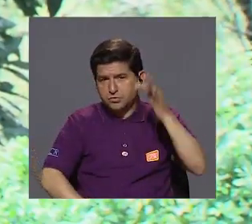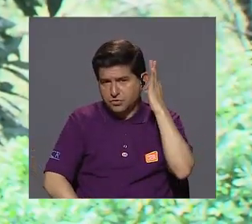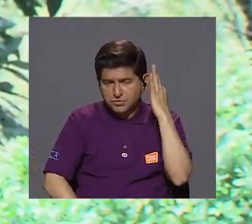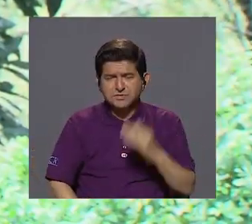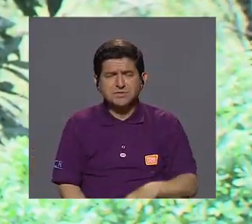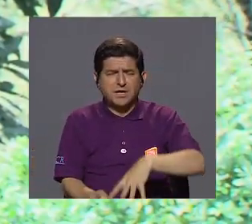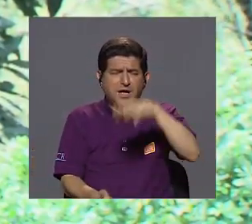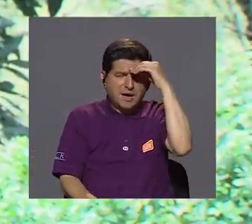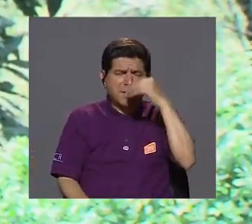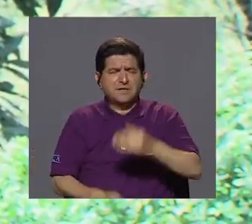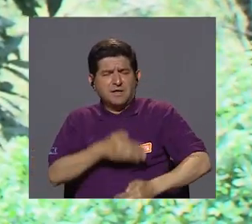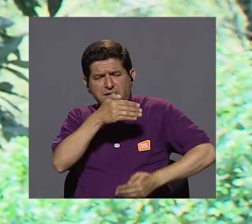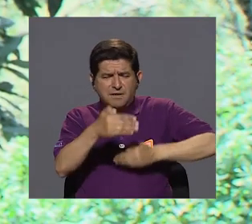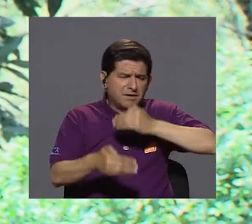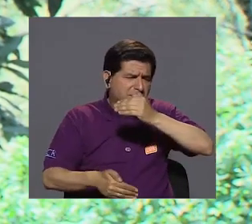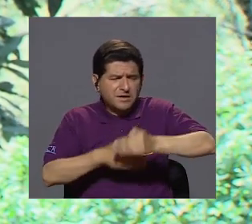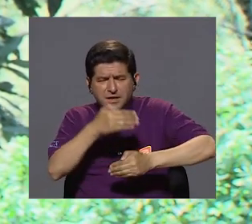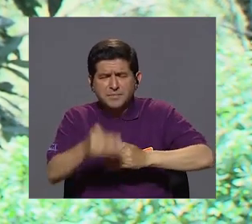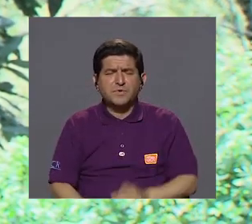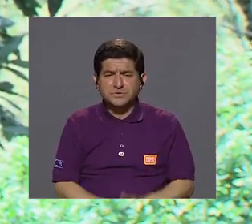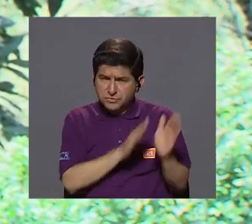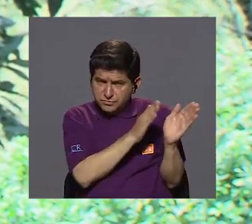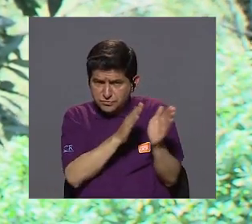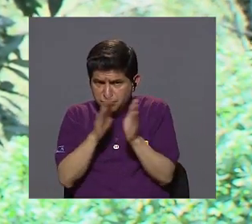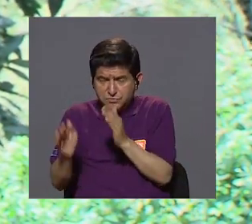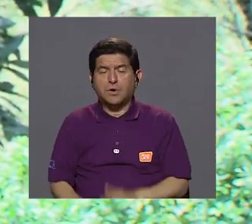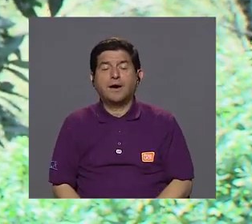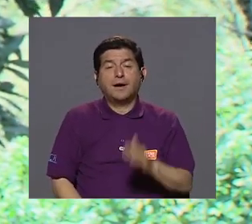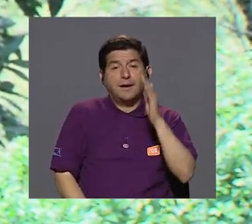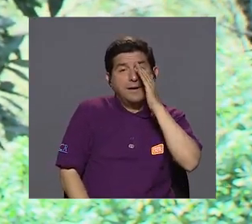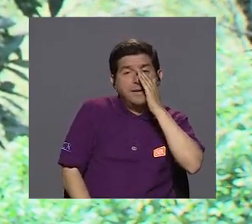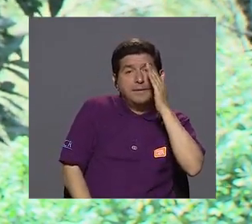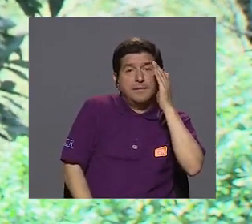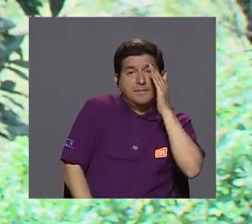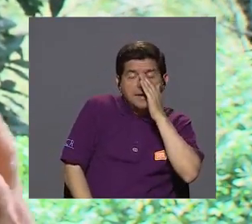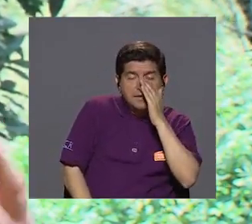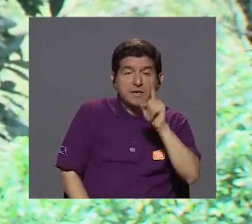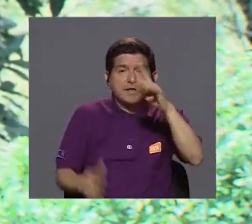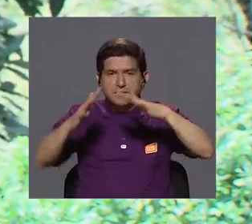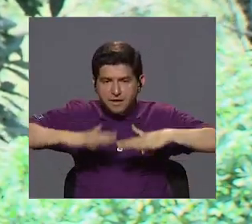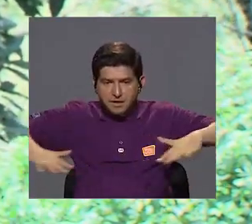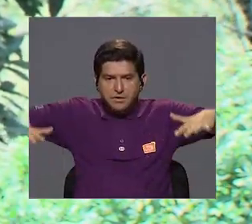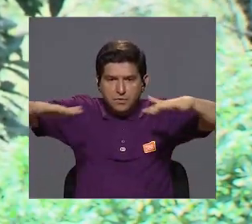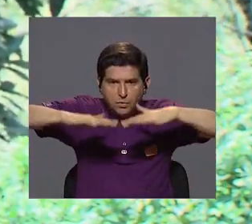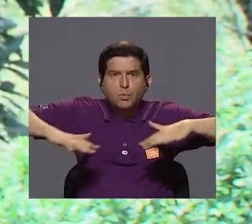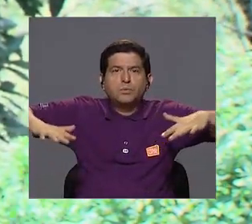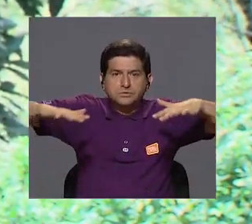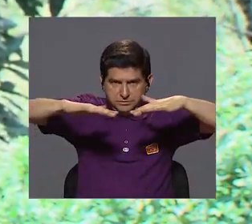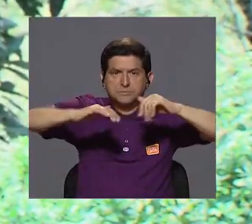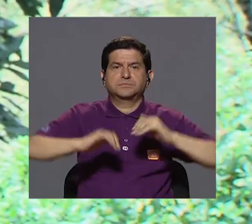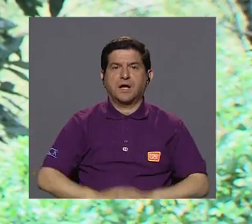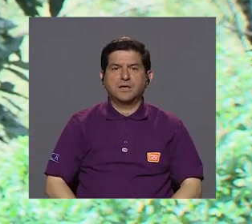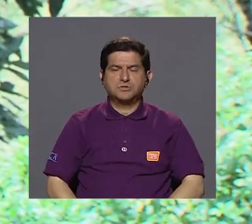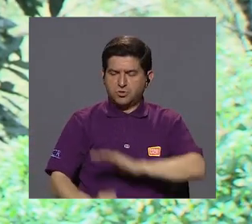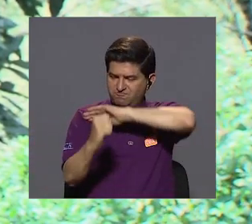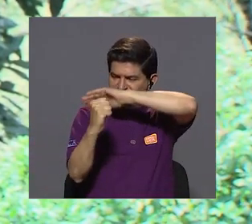como feministas hemos aprendido a lo largo de nuestra formación como feministas, es cómo la maternidad, ¿verdad?, es un espacio